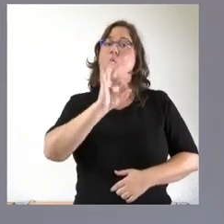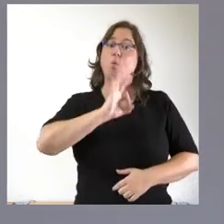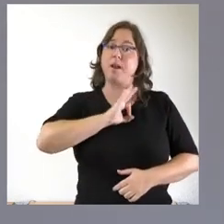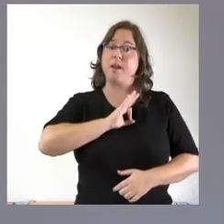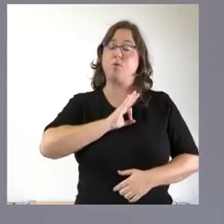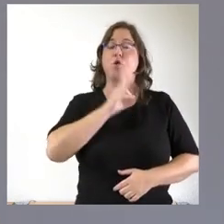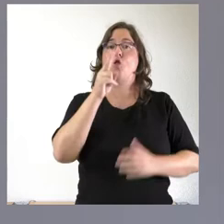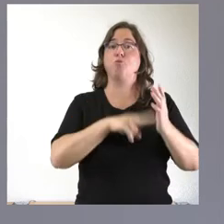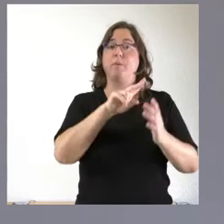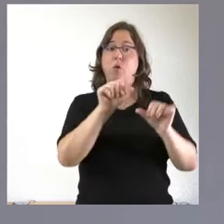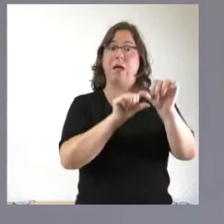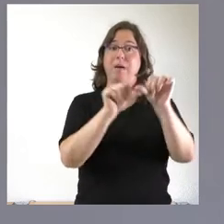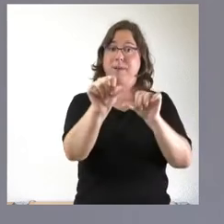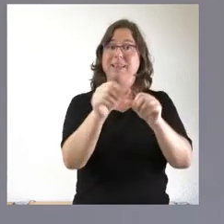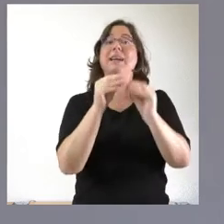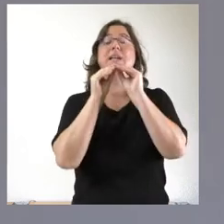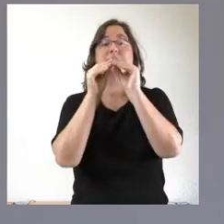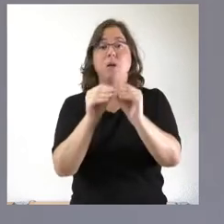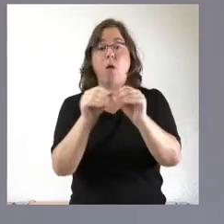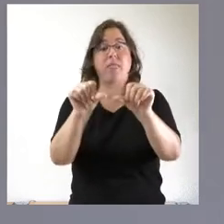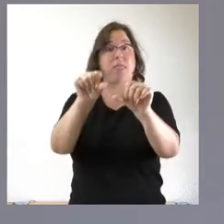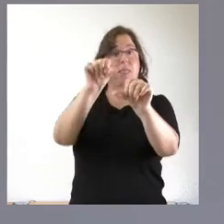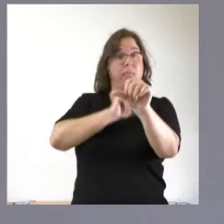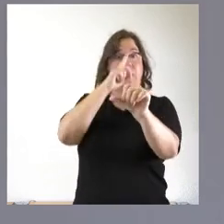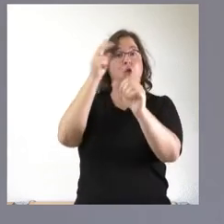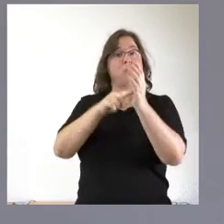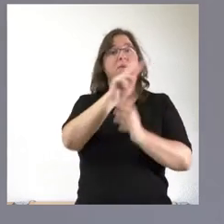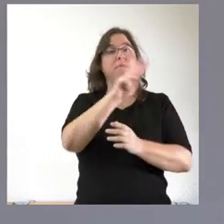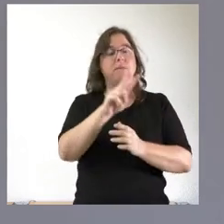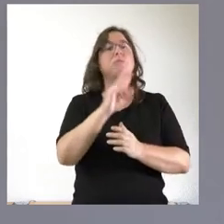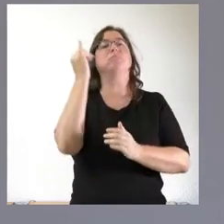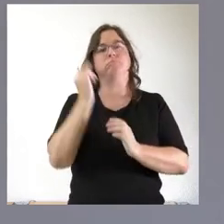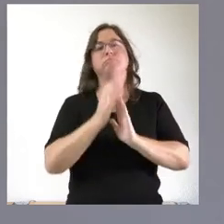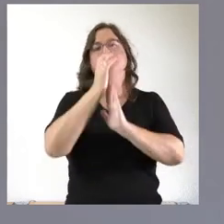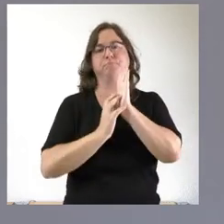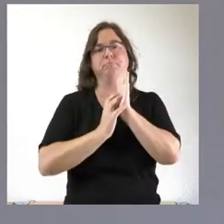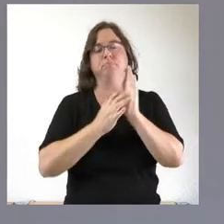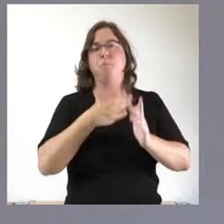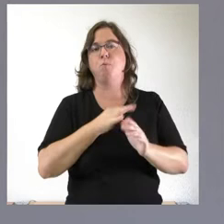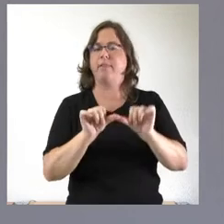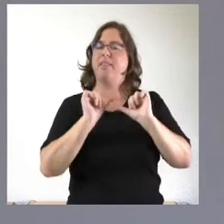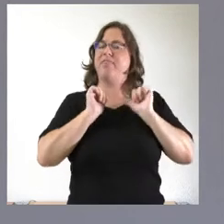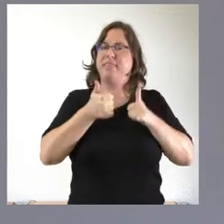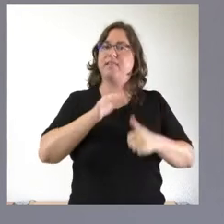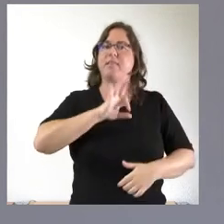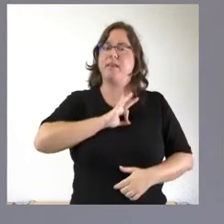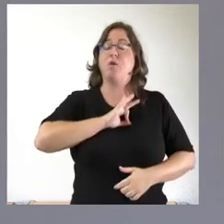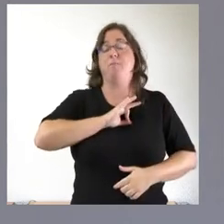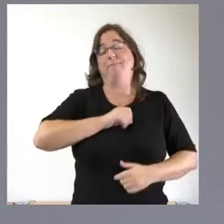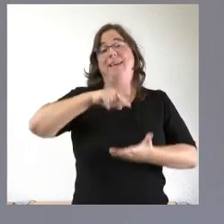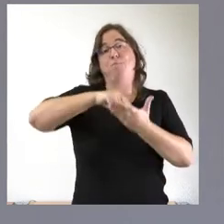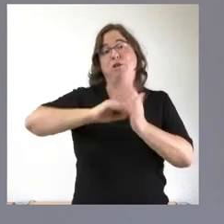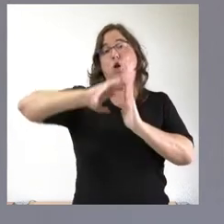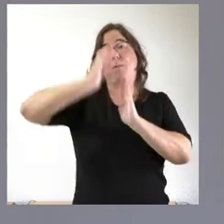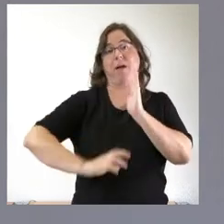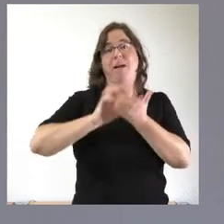personas que presenten su declaración de la renta correspondiente al año 22, se beneficiarán de esta rebaja de impuestos que hacemos en Castilla y León y que